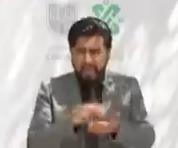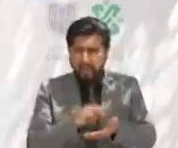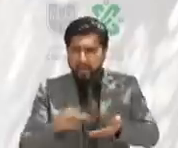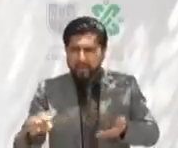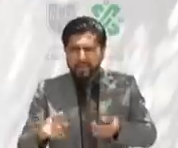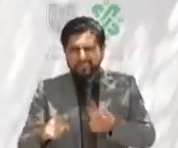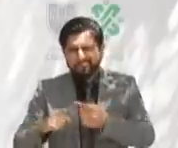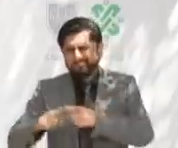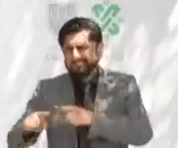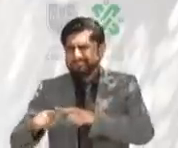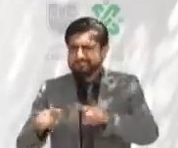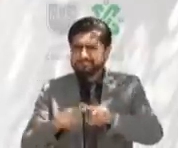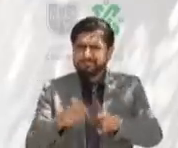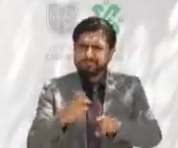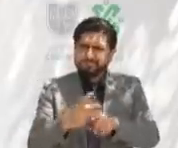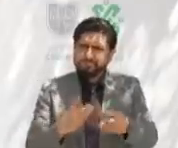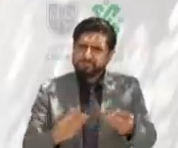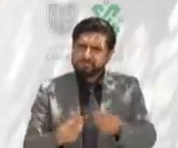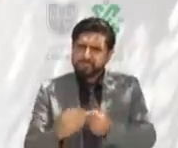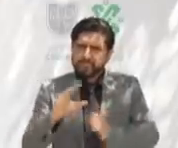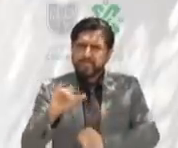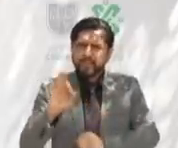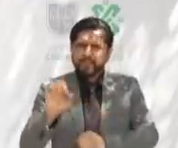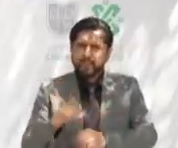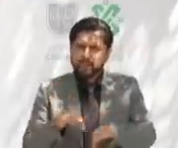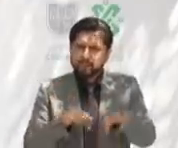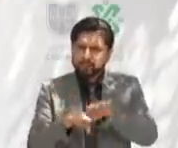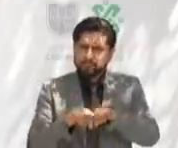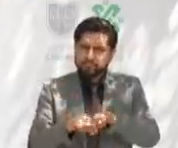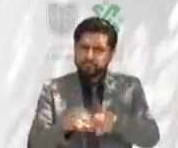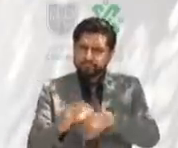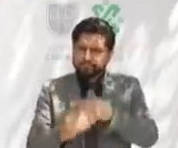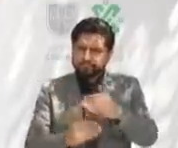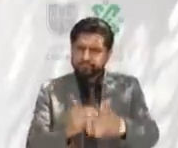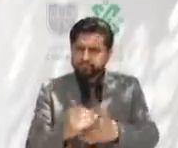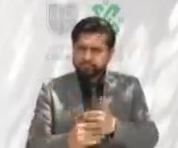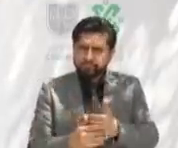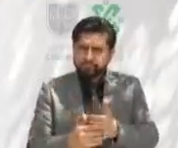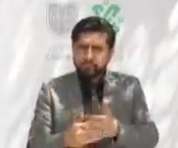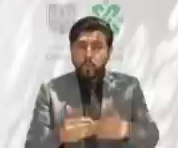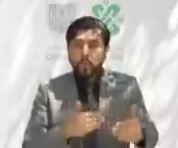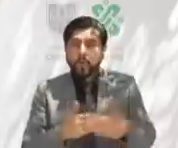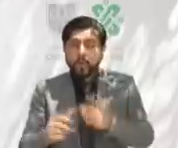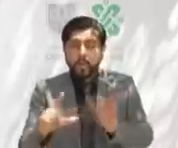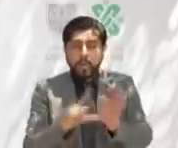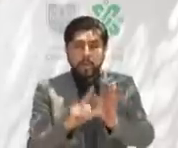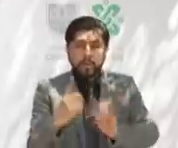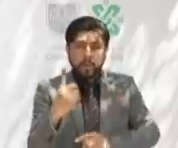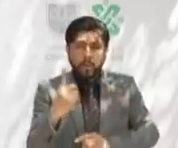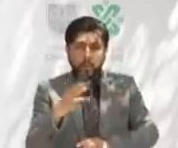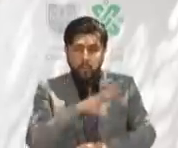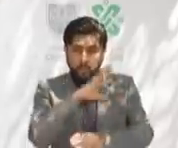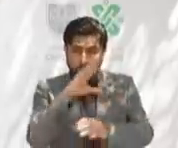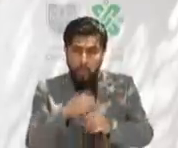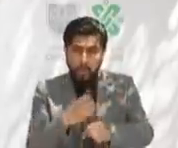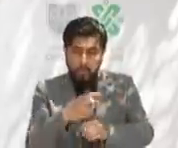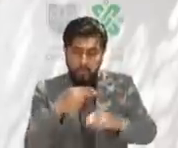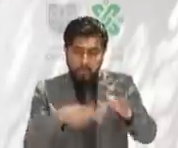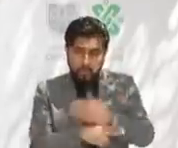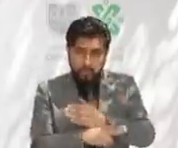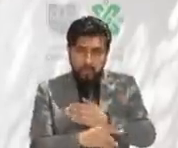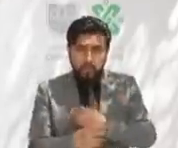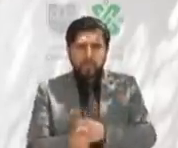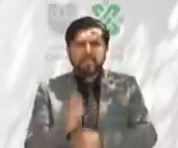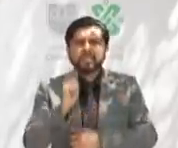que estamos haciendo con Comisión Federal de Electricidad. La modernización completa de la línea 1 del metro,